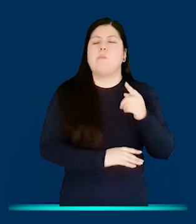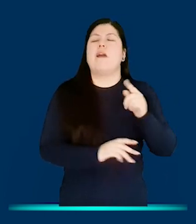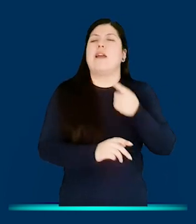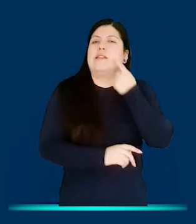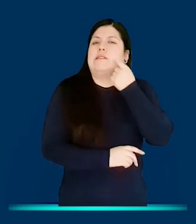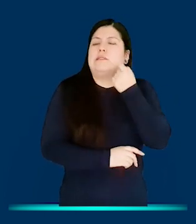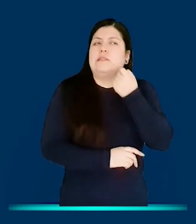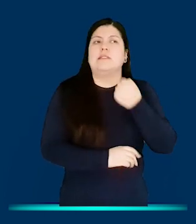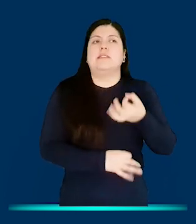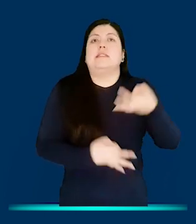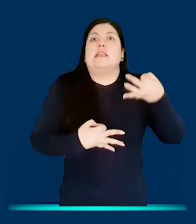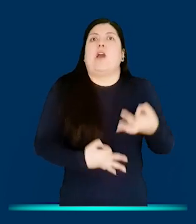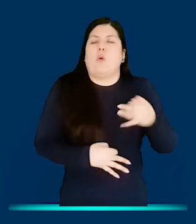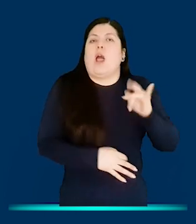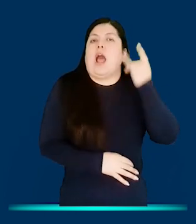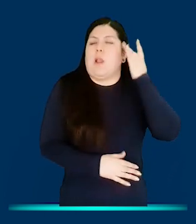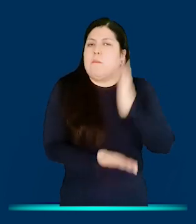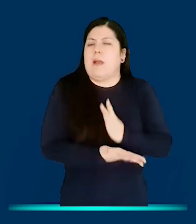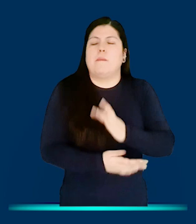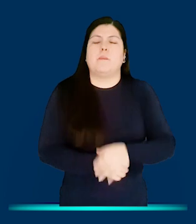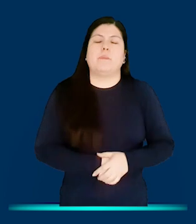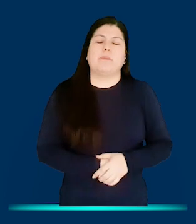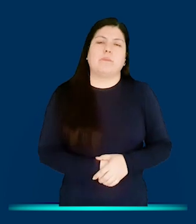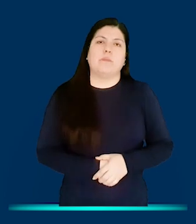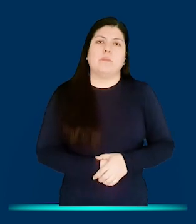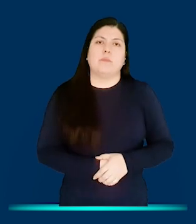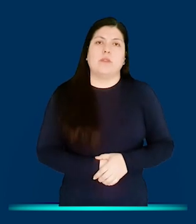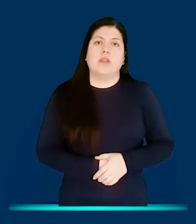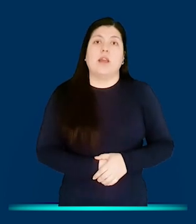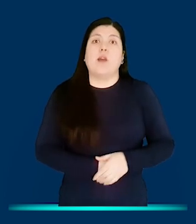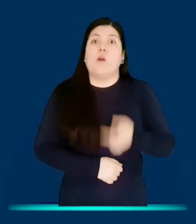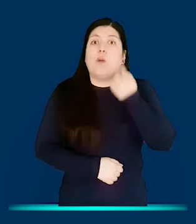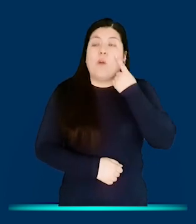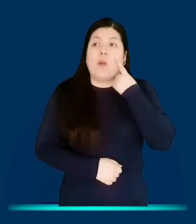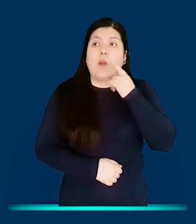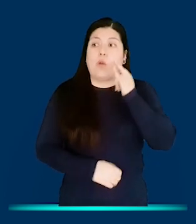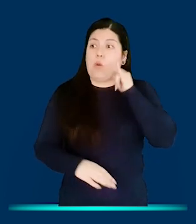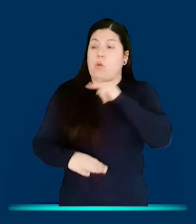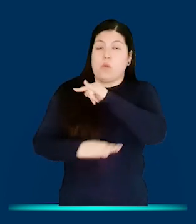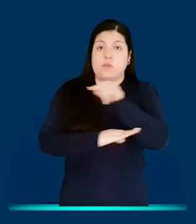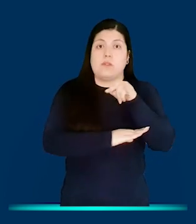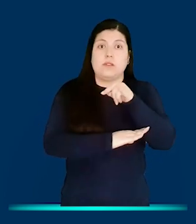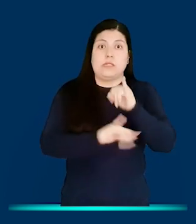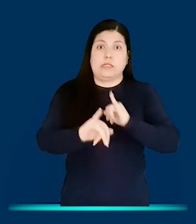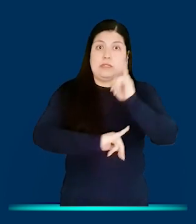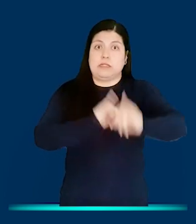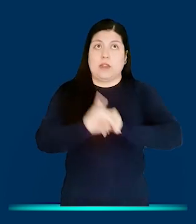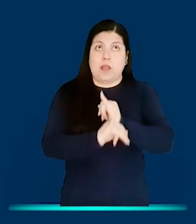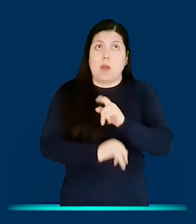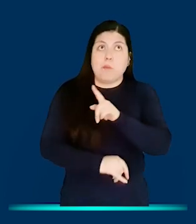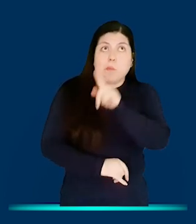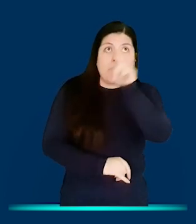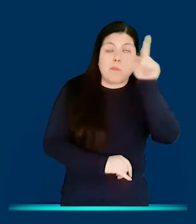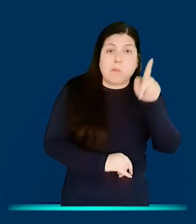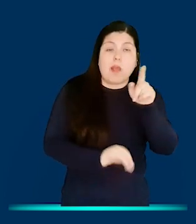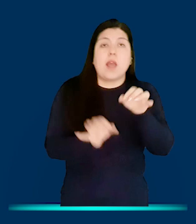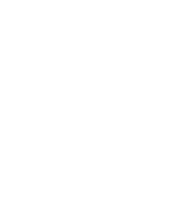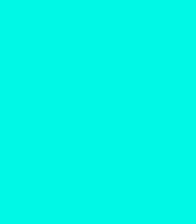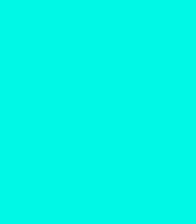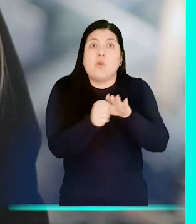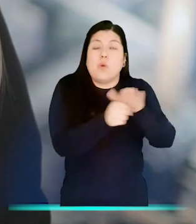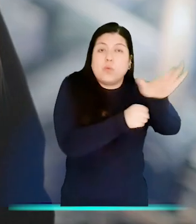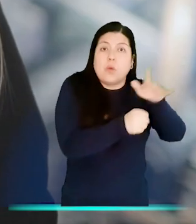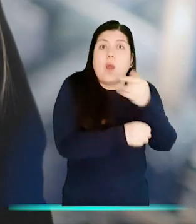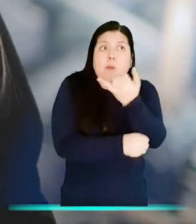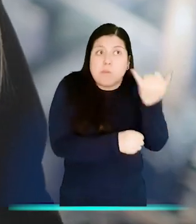situación y las posibilidades de brindarle seguridad y garantías a las candidaturas o a los candidatos específicamente que tienen amenazas a su seguridad.